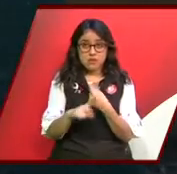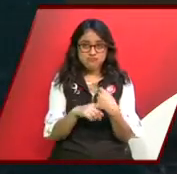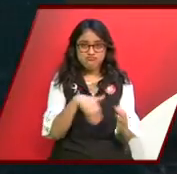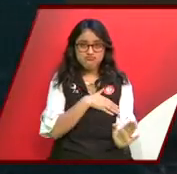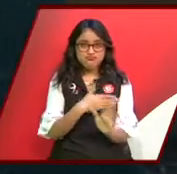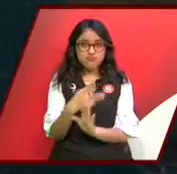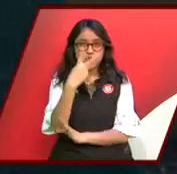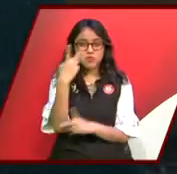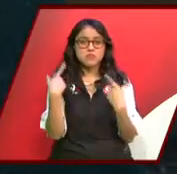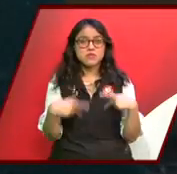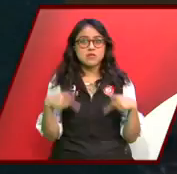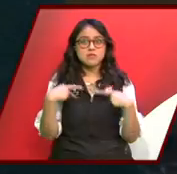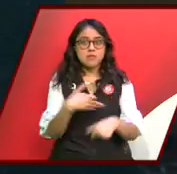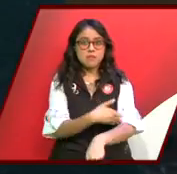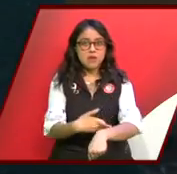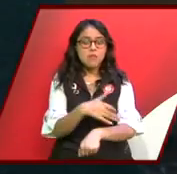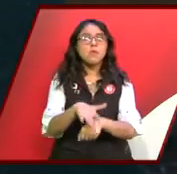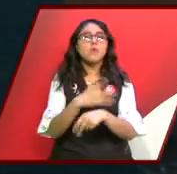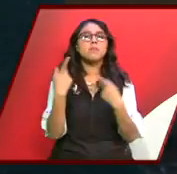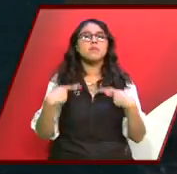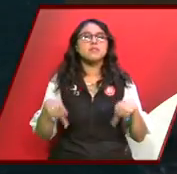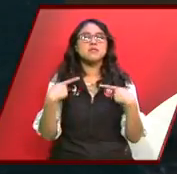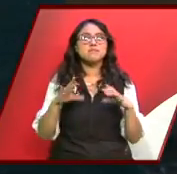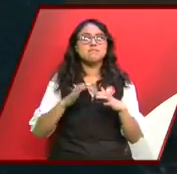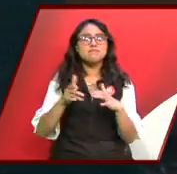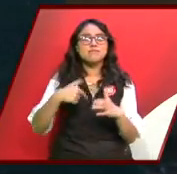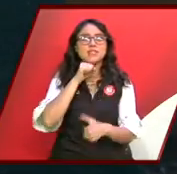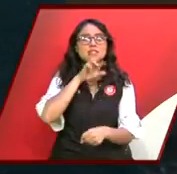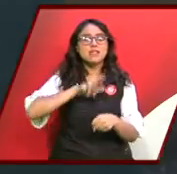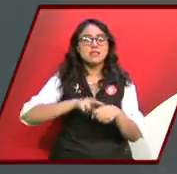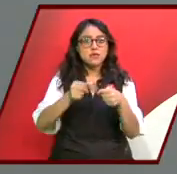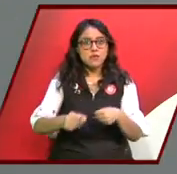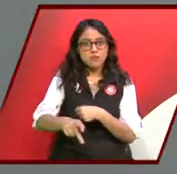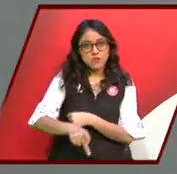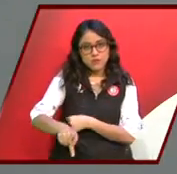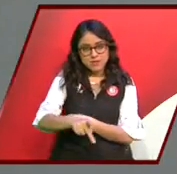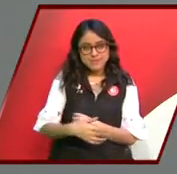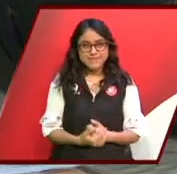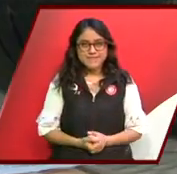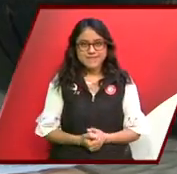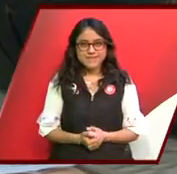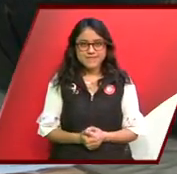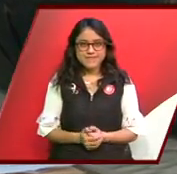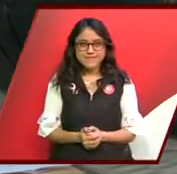dos familiares más por policías del sector Congreso de la Secretaría de Seguridad Pública.